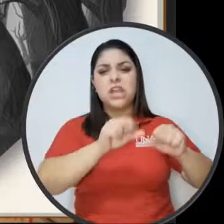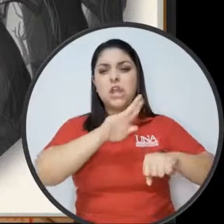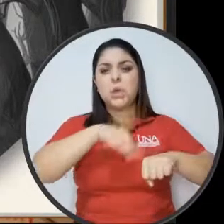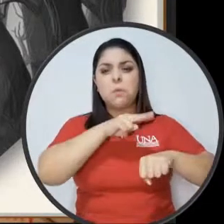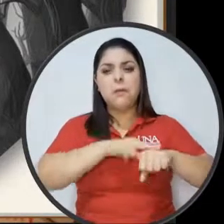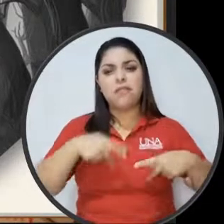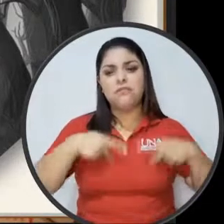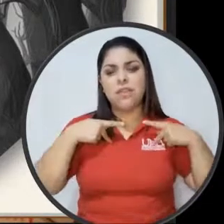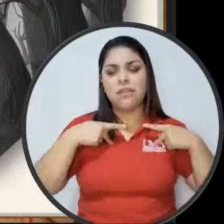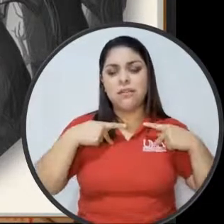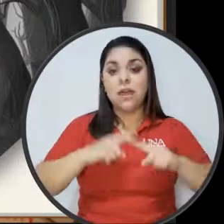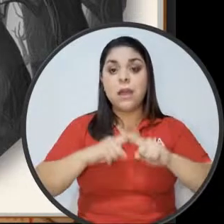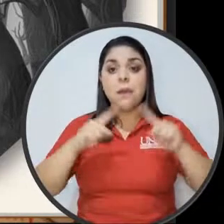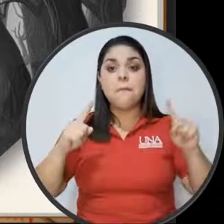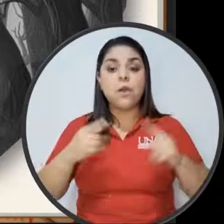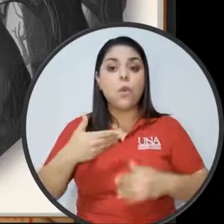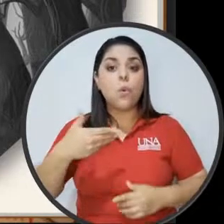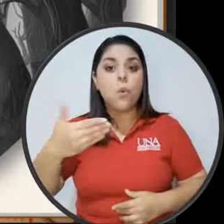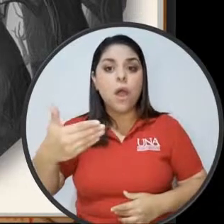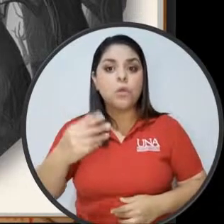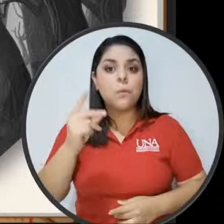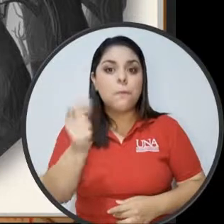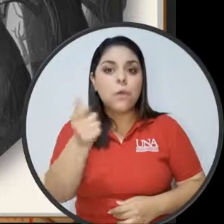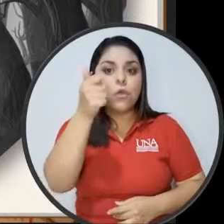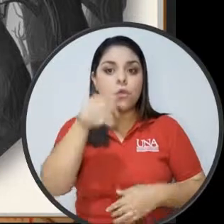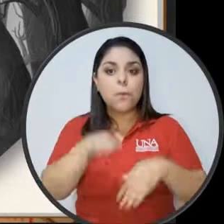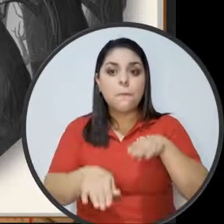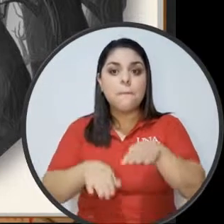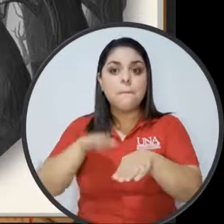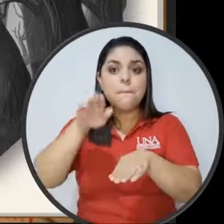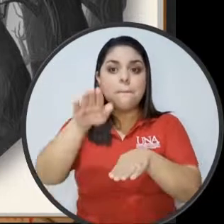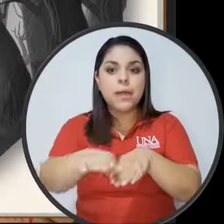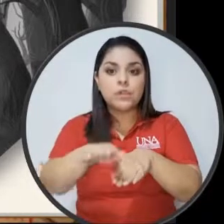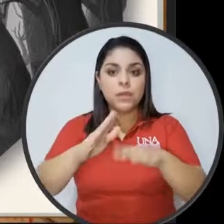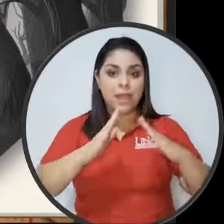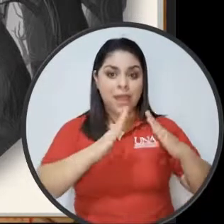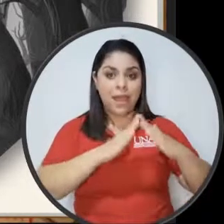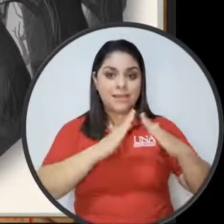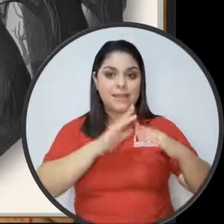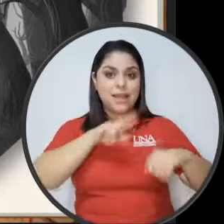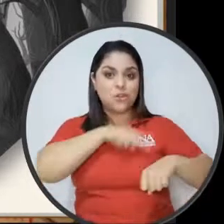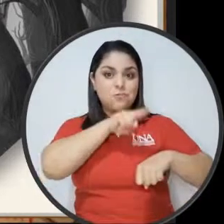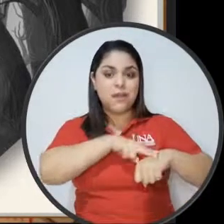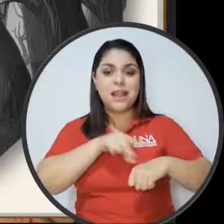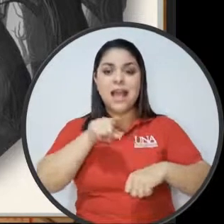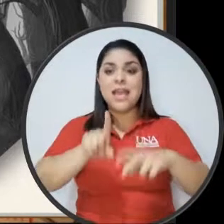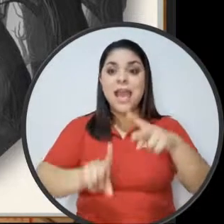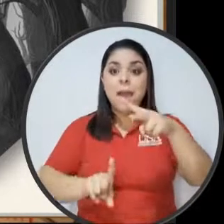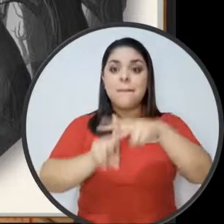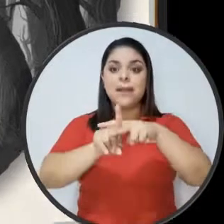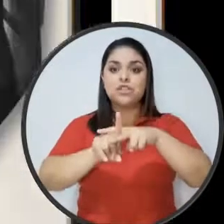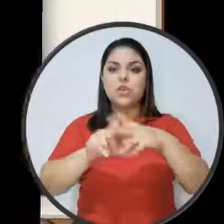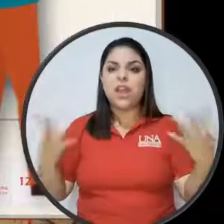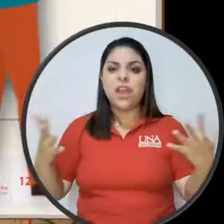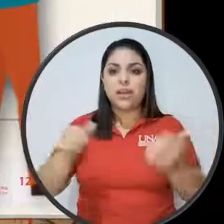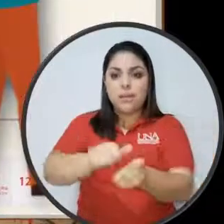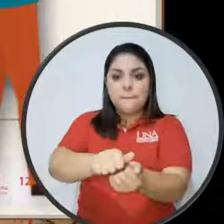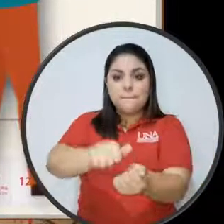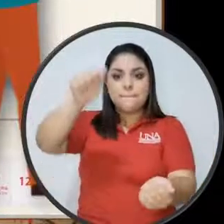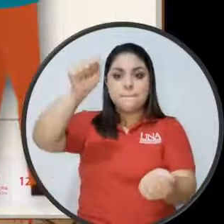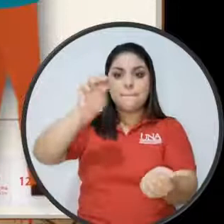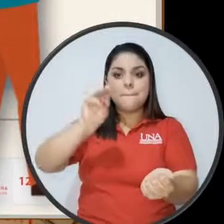normal. Cuando estaba a punto de dar el primer paso hacia su casa normal, apareció frente a él un